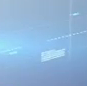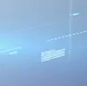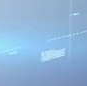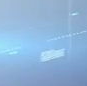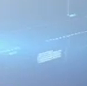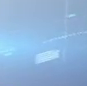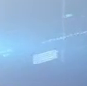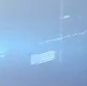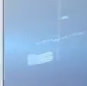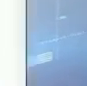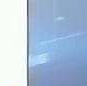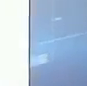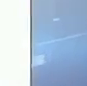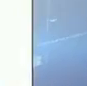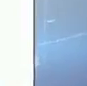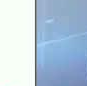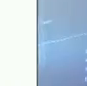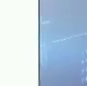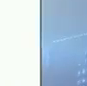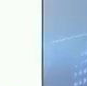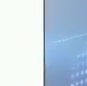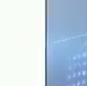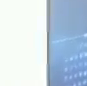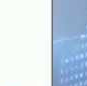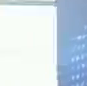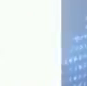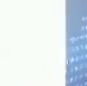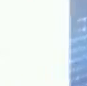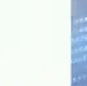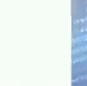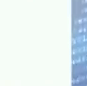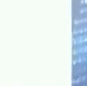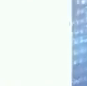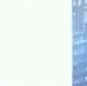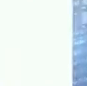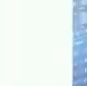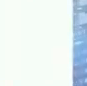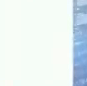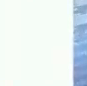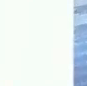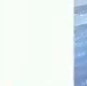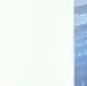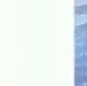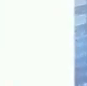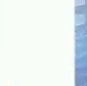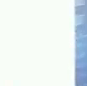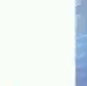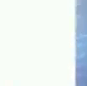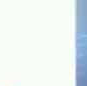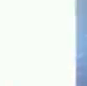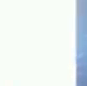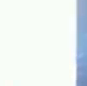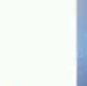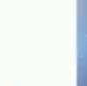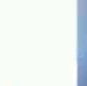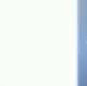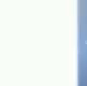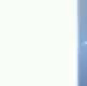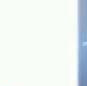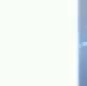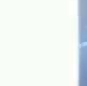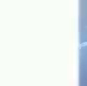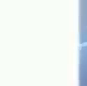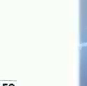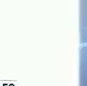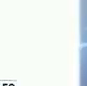de seguridad toda la provincia del Guayas y con especial atención en los cantones Guayaquil, Daule, Durán y